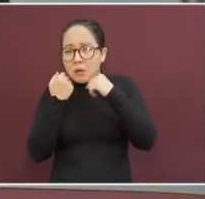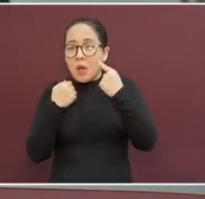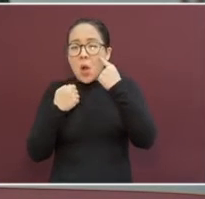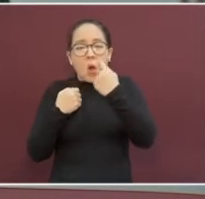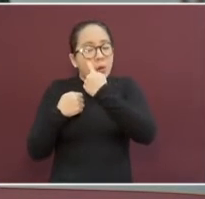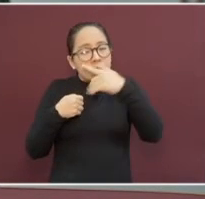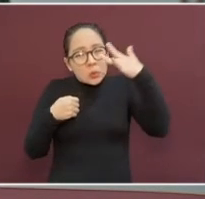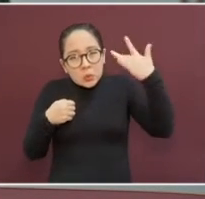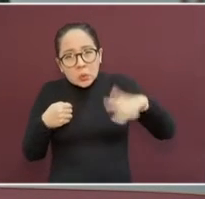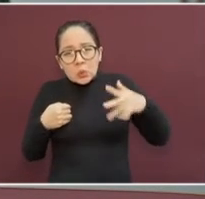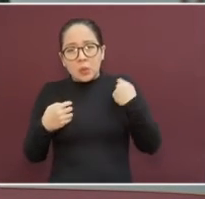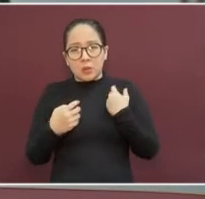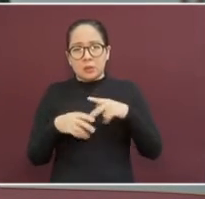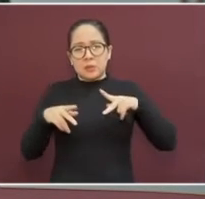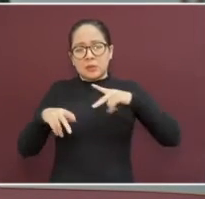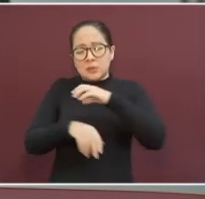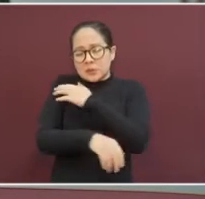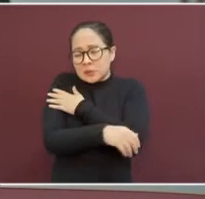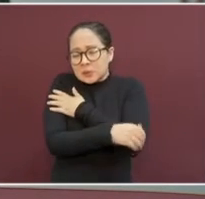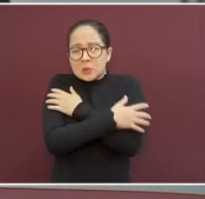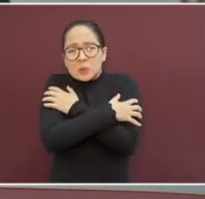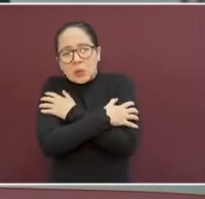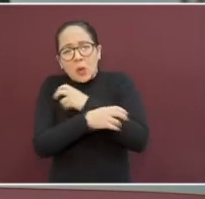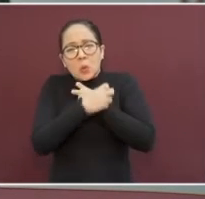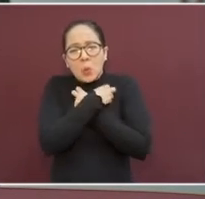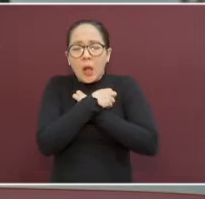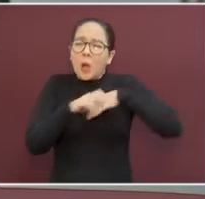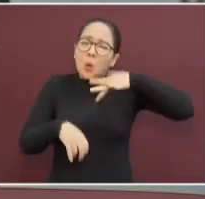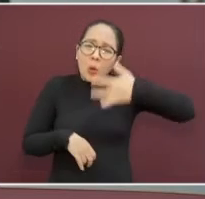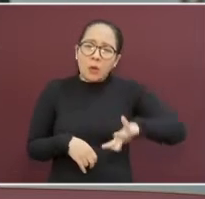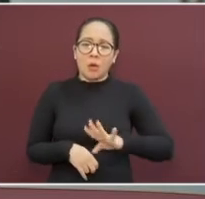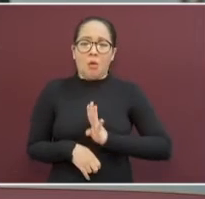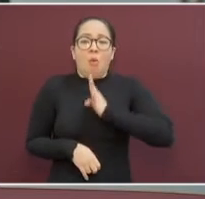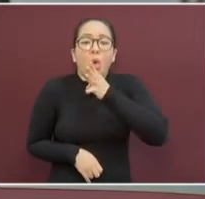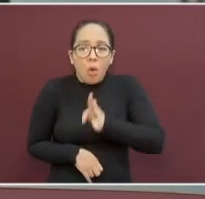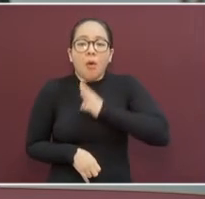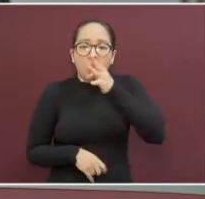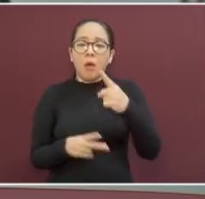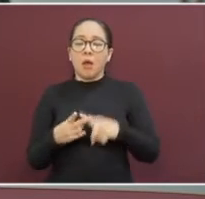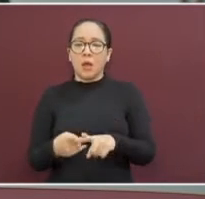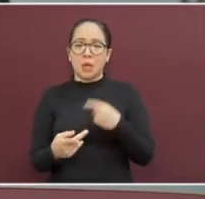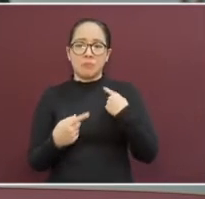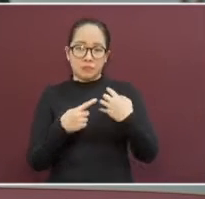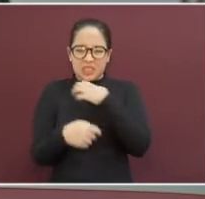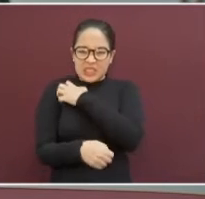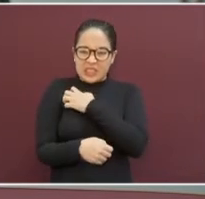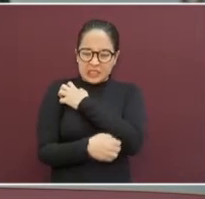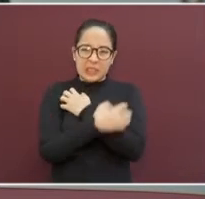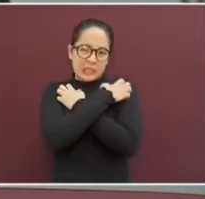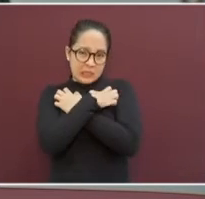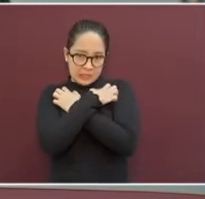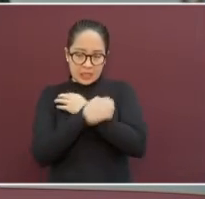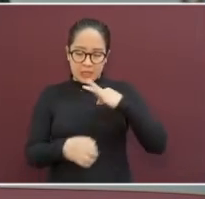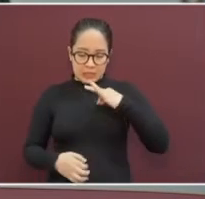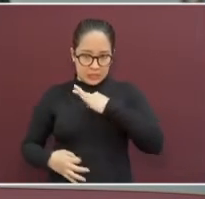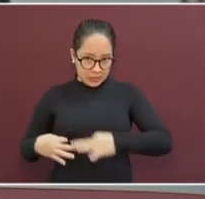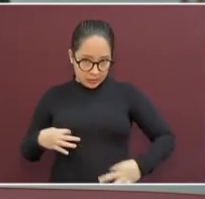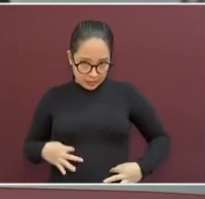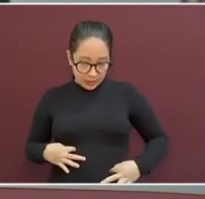de articulaciones de huesos náuseas vómitos y rush o salpullido